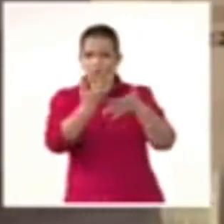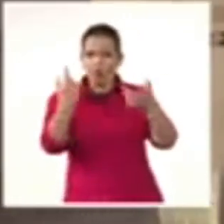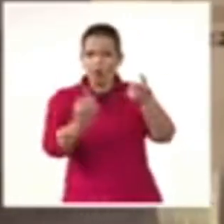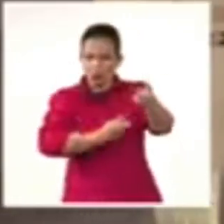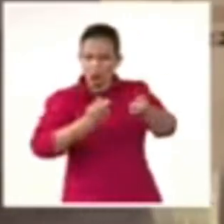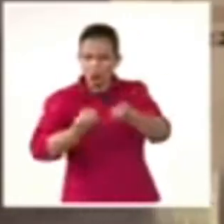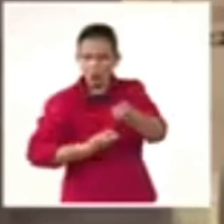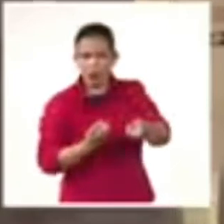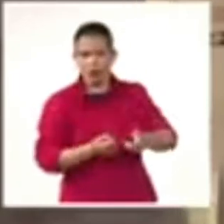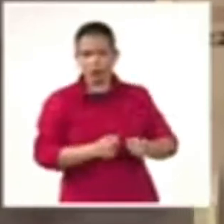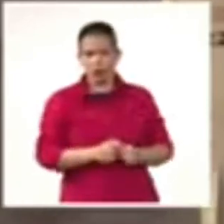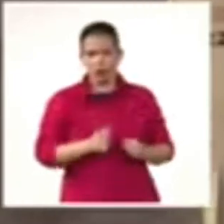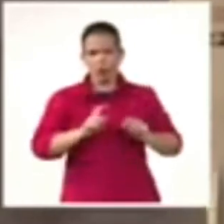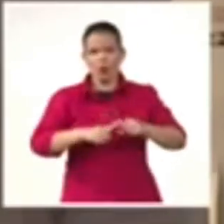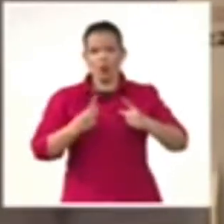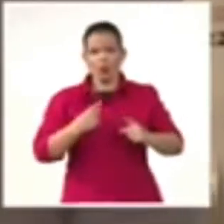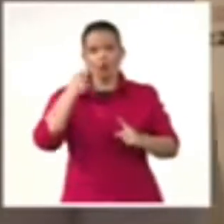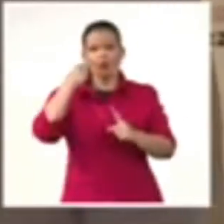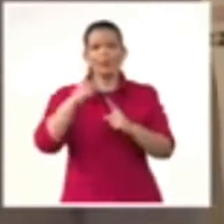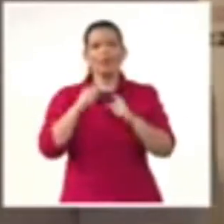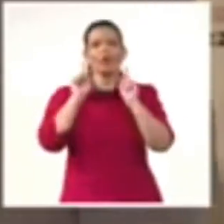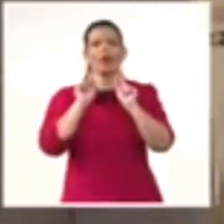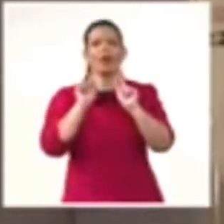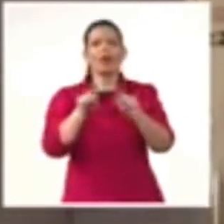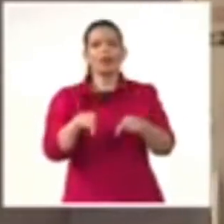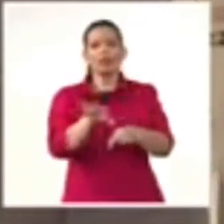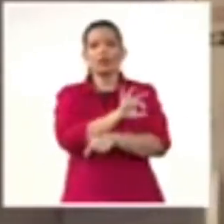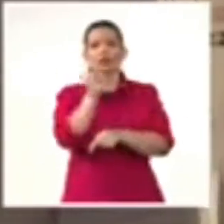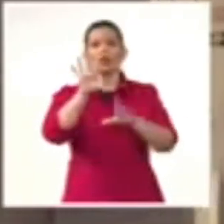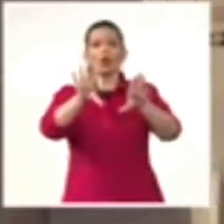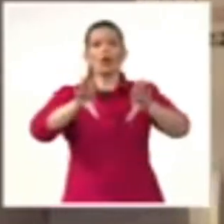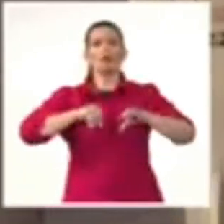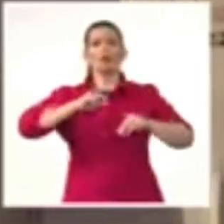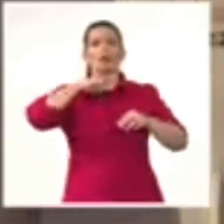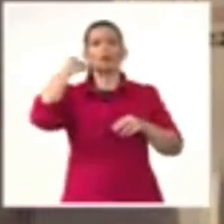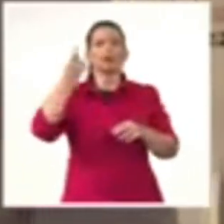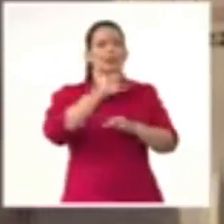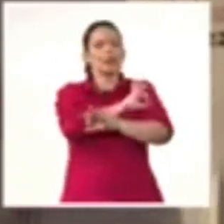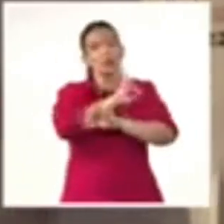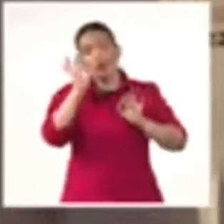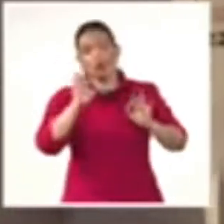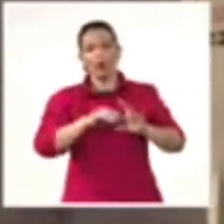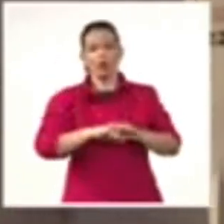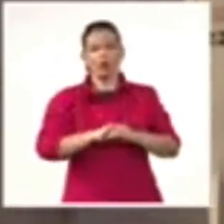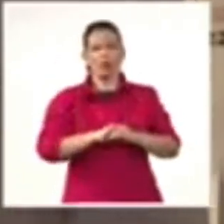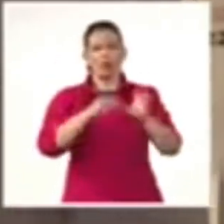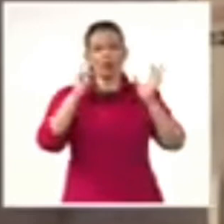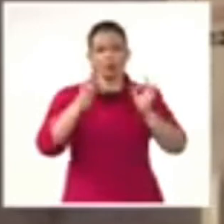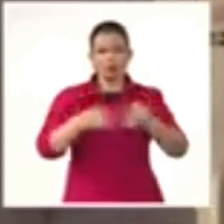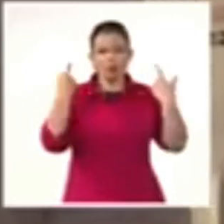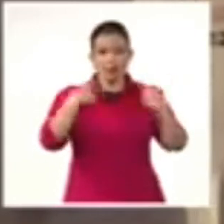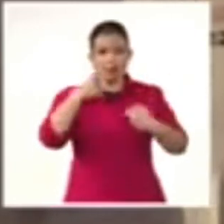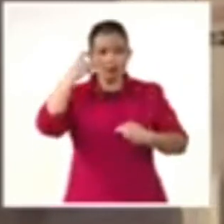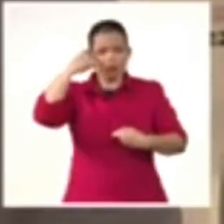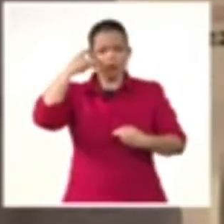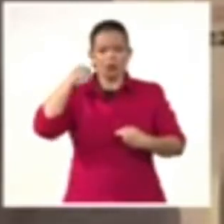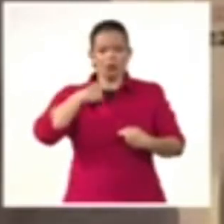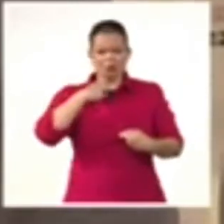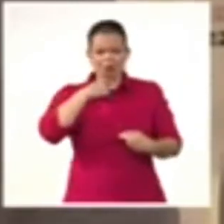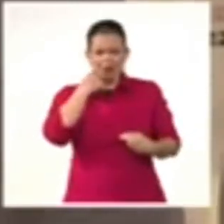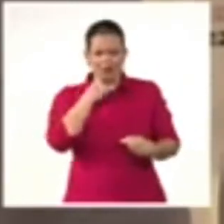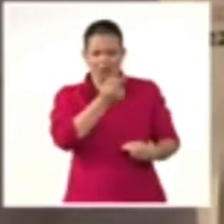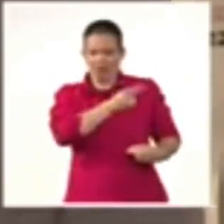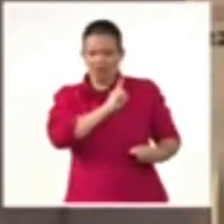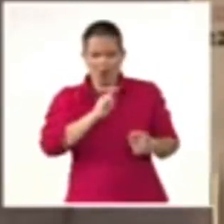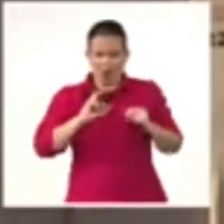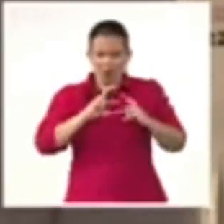porque jamás adoptamos la idea de la derrota. Y esa debe ser siempre nuestra actitud, y esa debe ser la